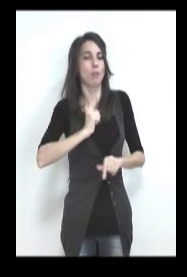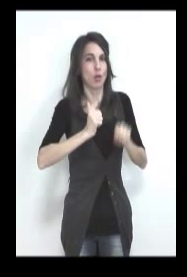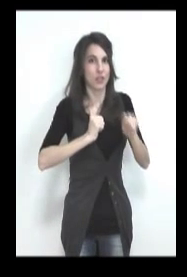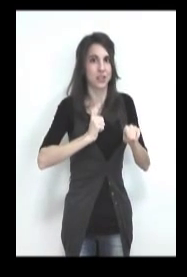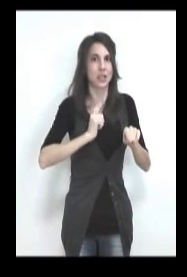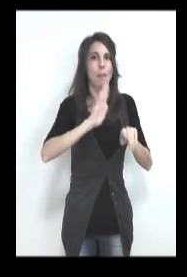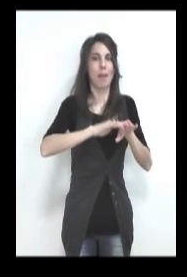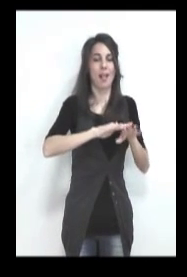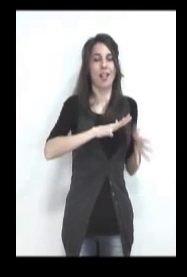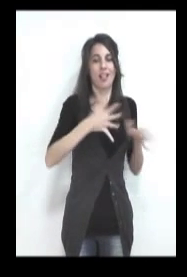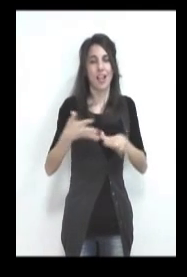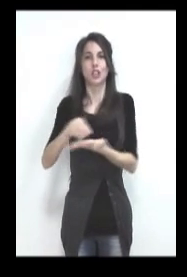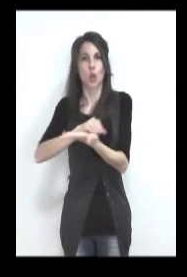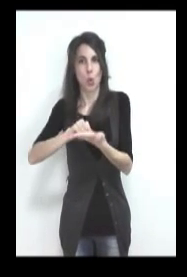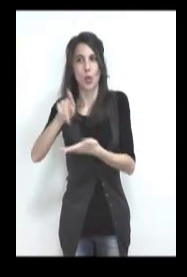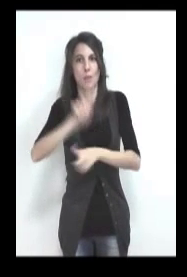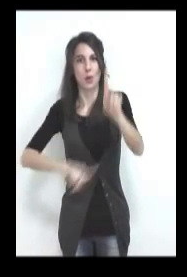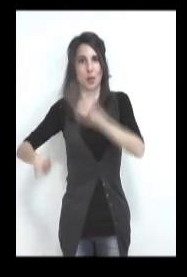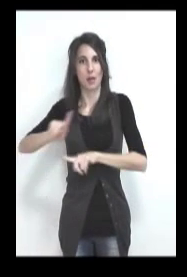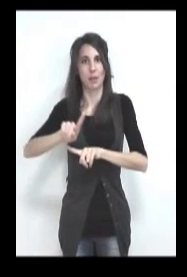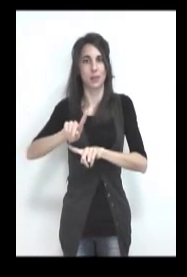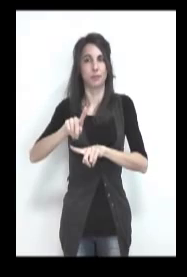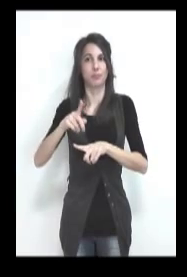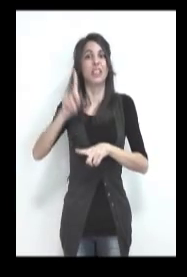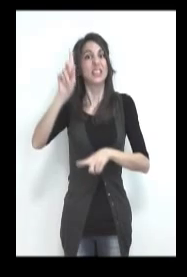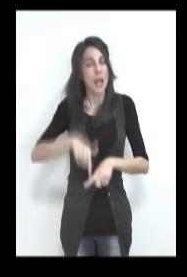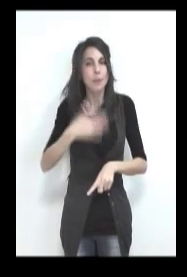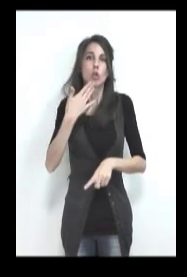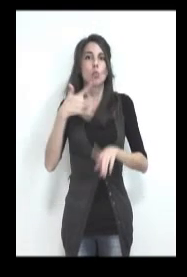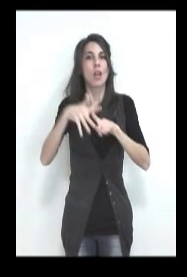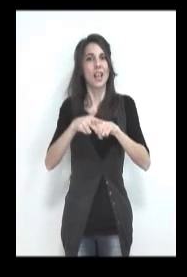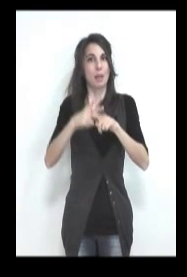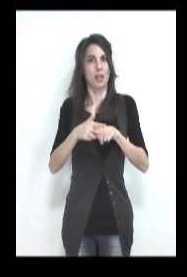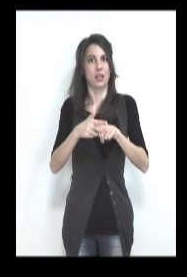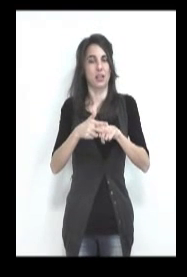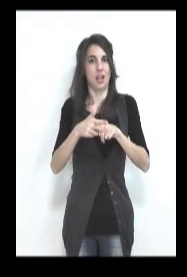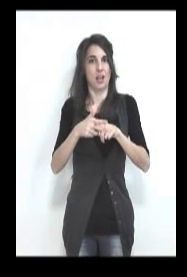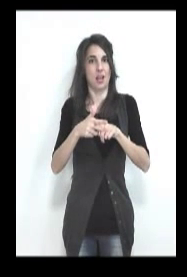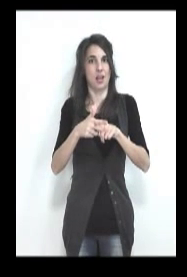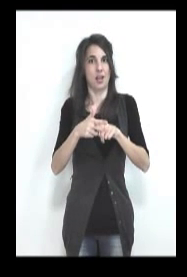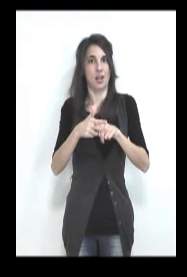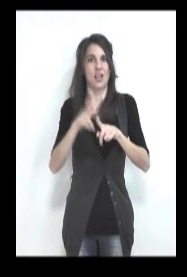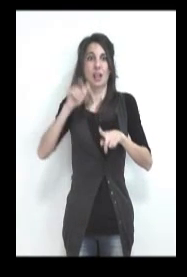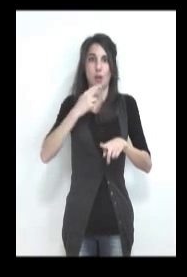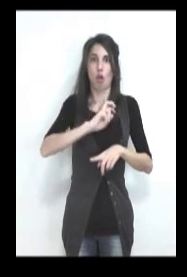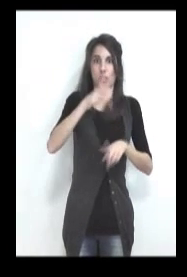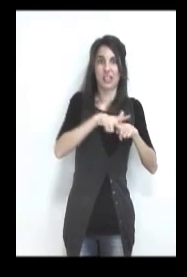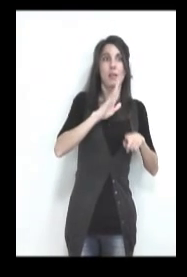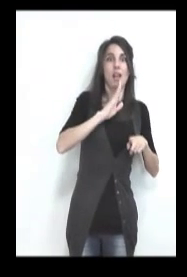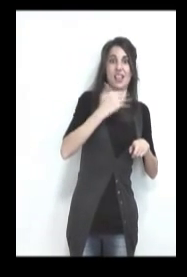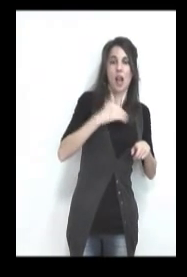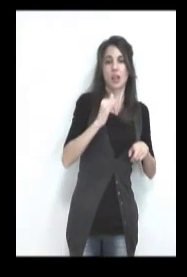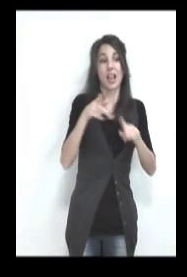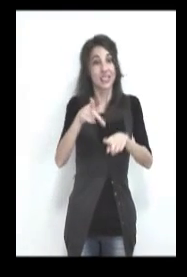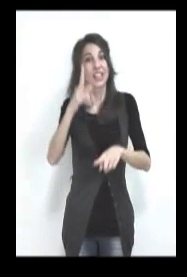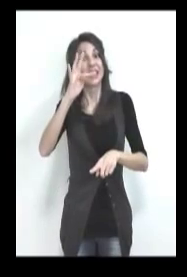estas problemáticas, pero meramente como una herramienta más dentro de todas las que disponemos, ¿no? Al final, si estamos hablando